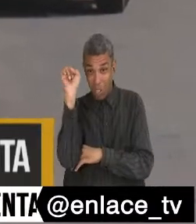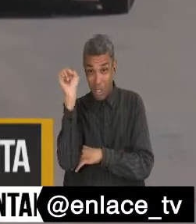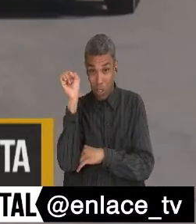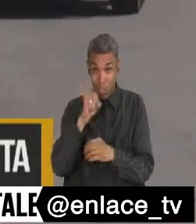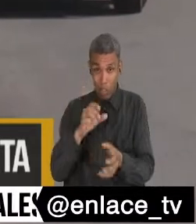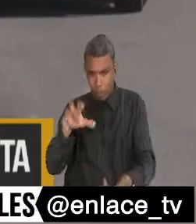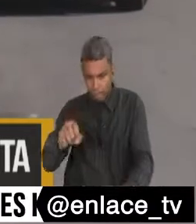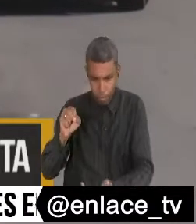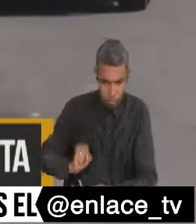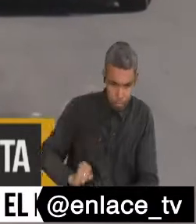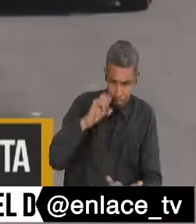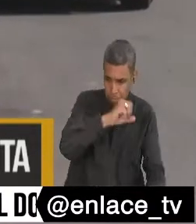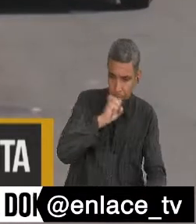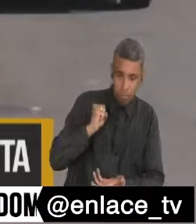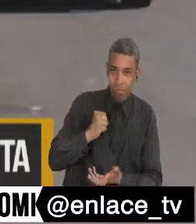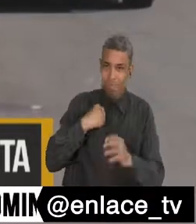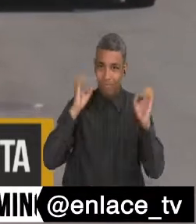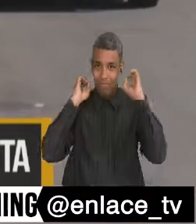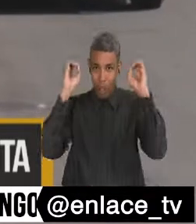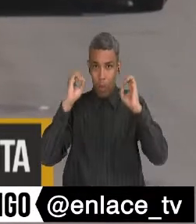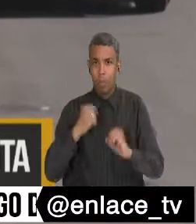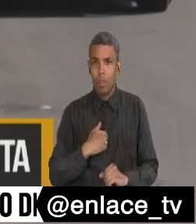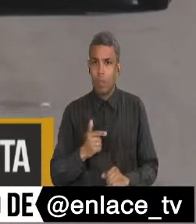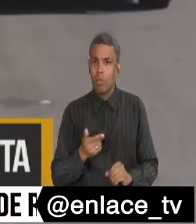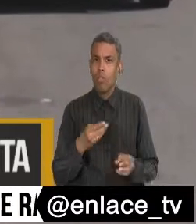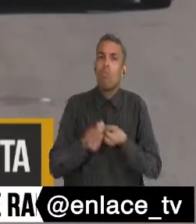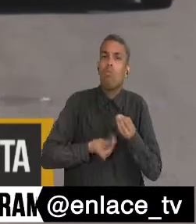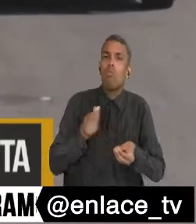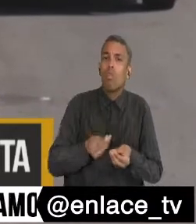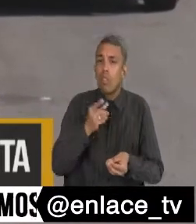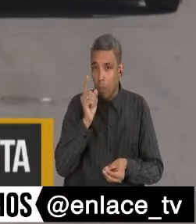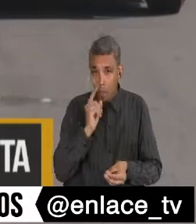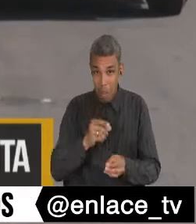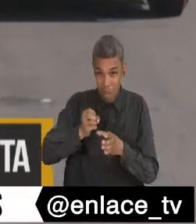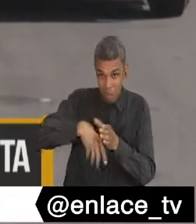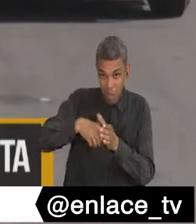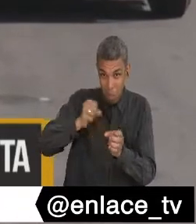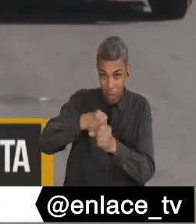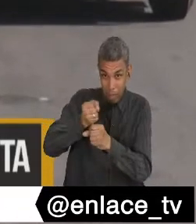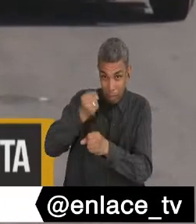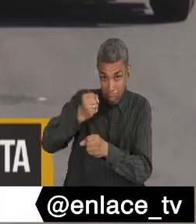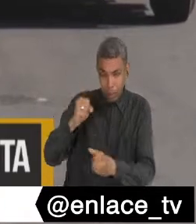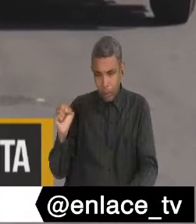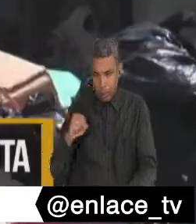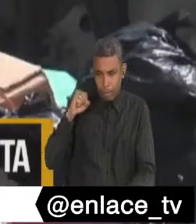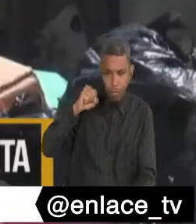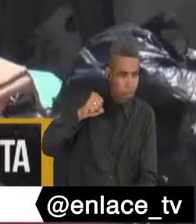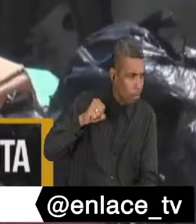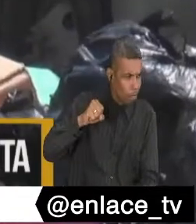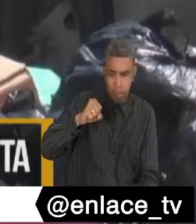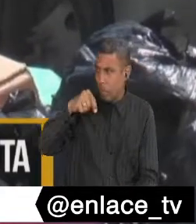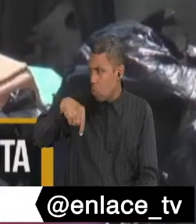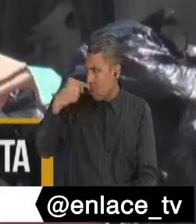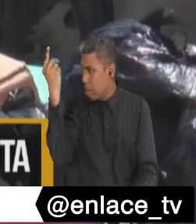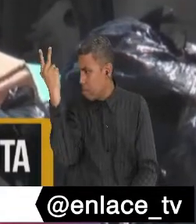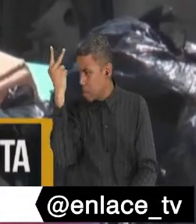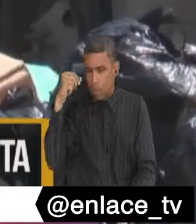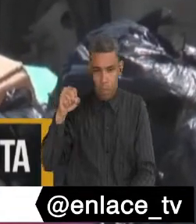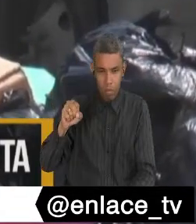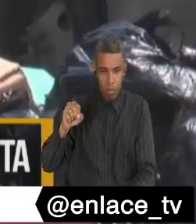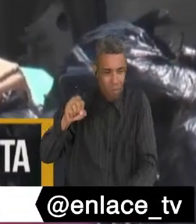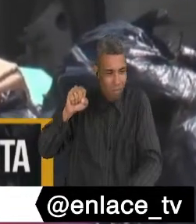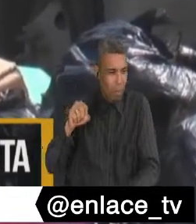la proliferación de basuras por todo el puerto petrolero, la empresa prestadora del servicio de recolección de residuos sólidos recomienda a la comunidad